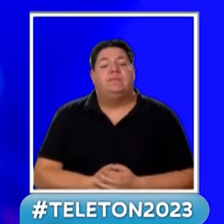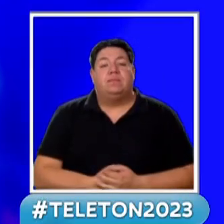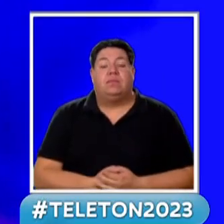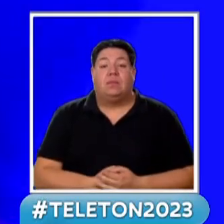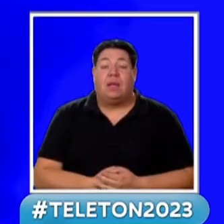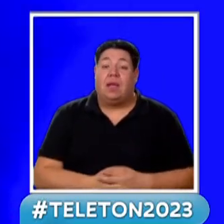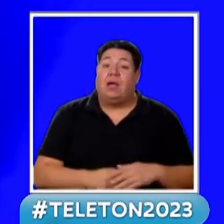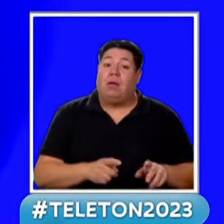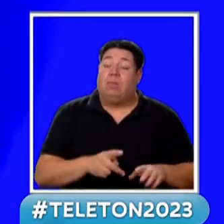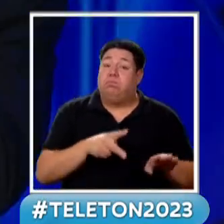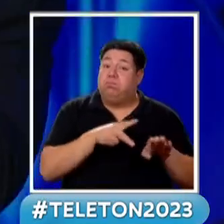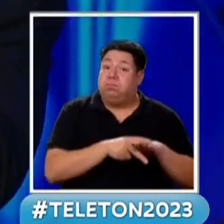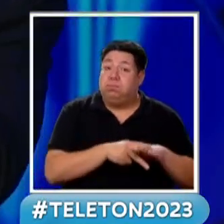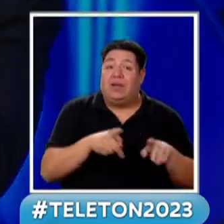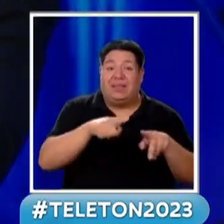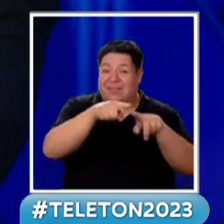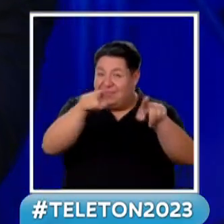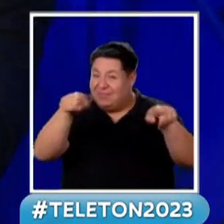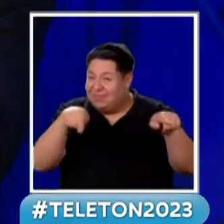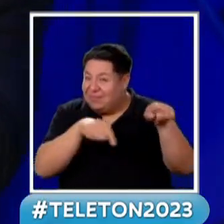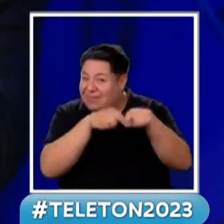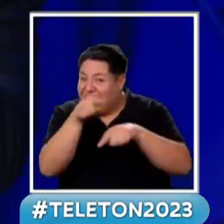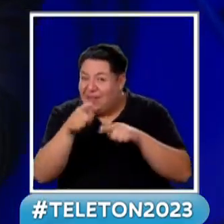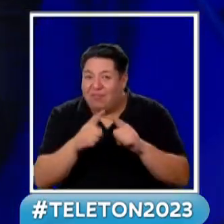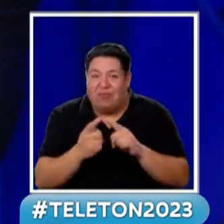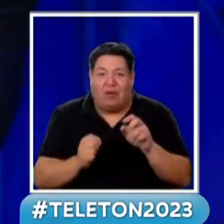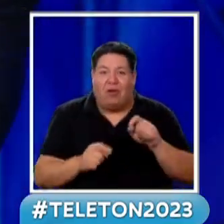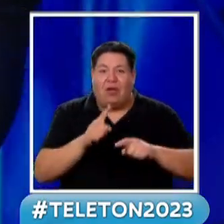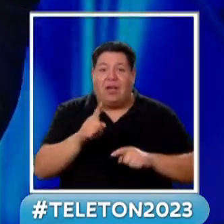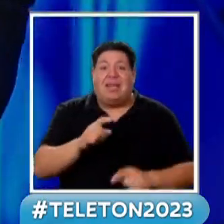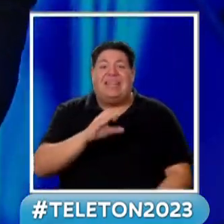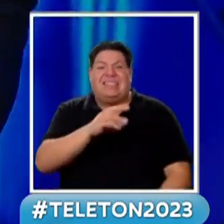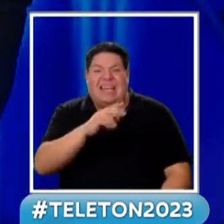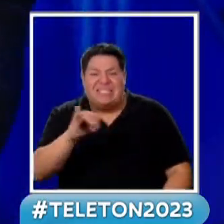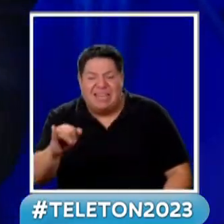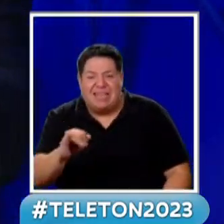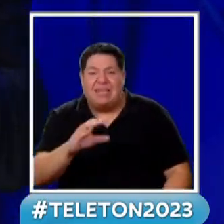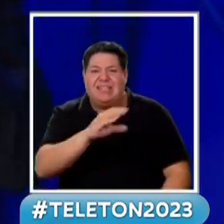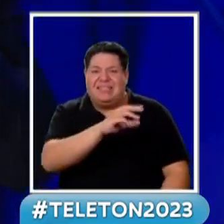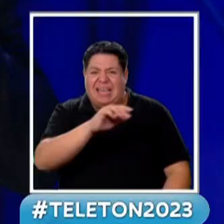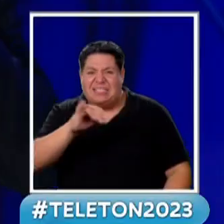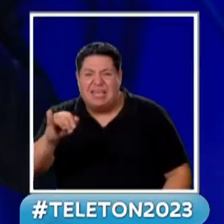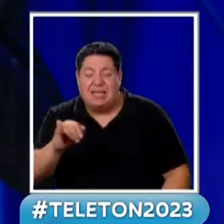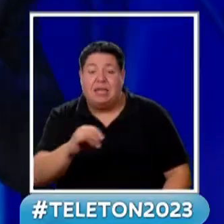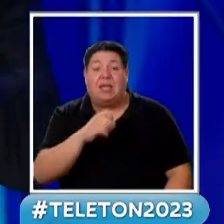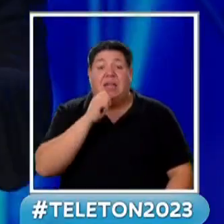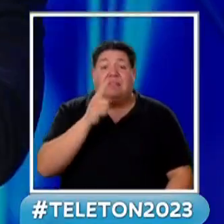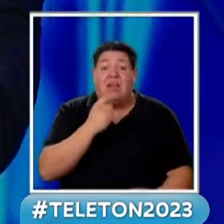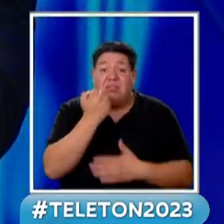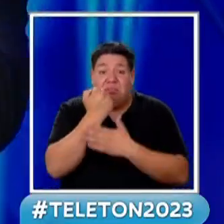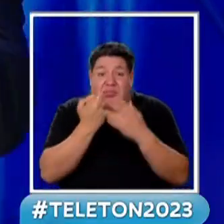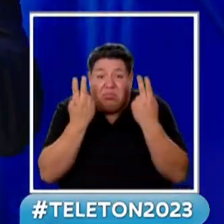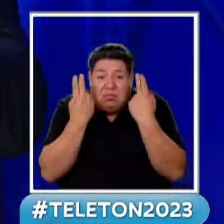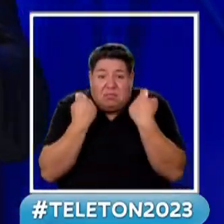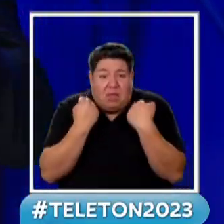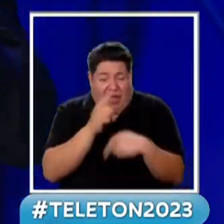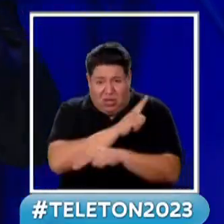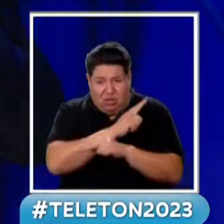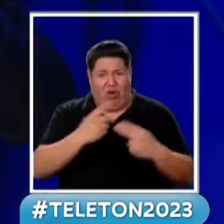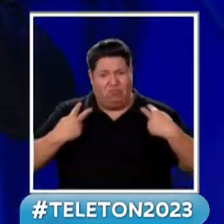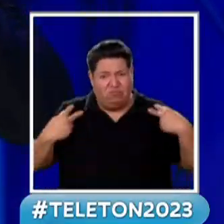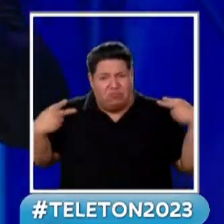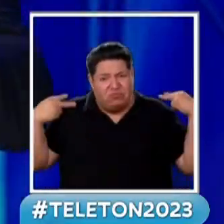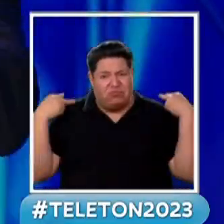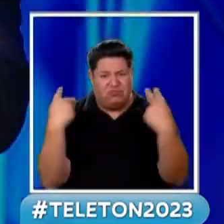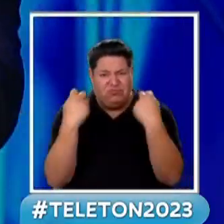pausa comercial de ese sector, afloró tímidamente un CHI. Y los CHI no se dicen tímidamente, se dicen